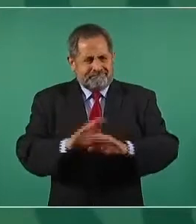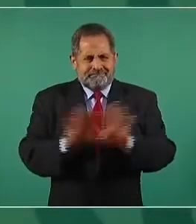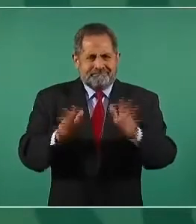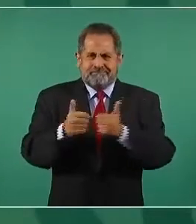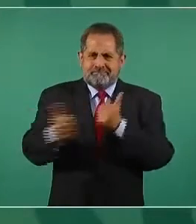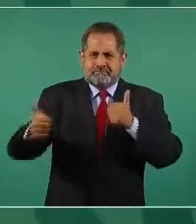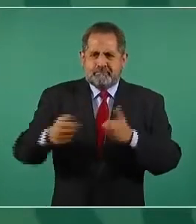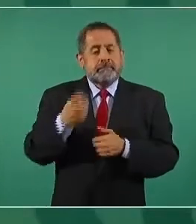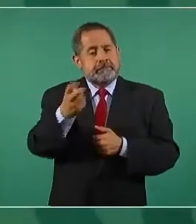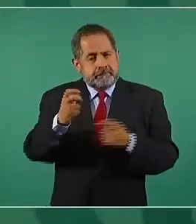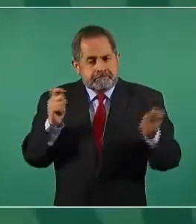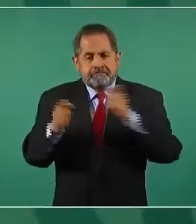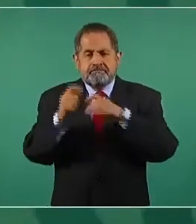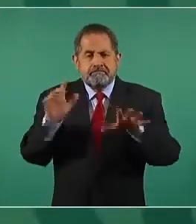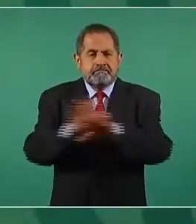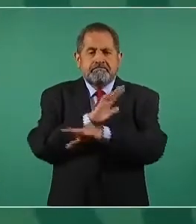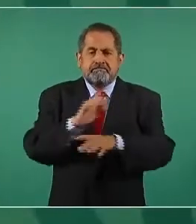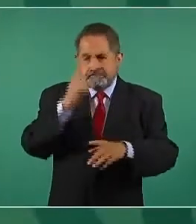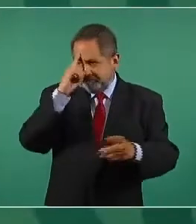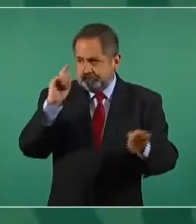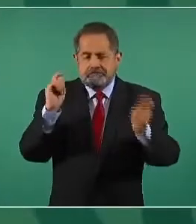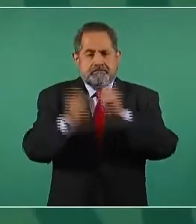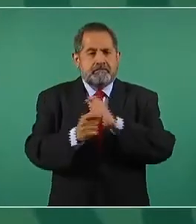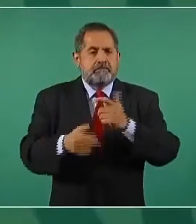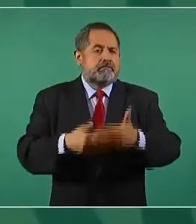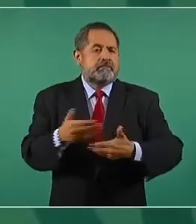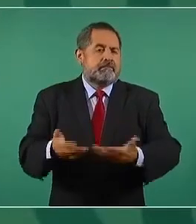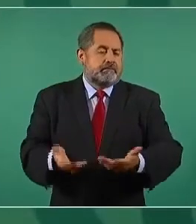Ese es otro cambio.